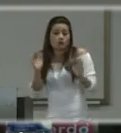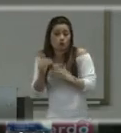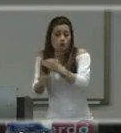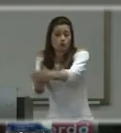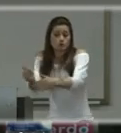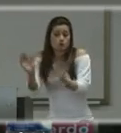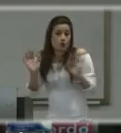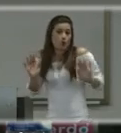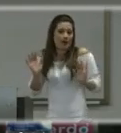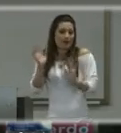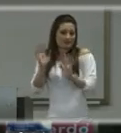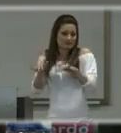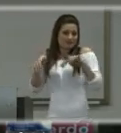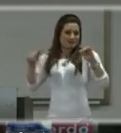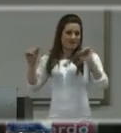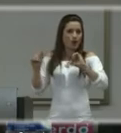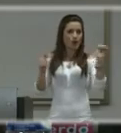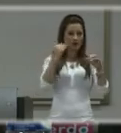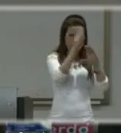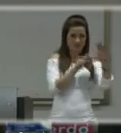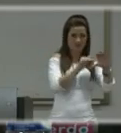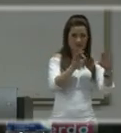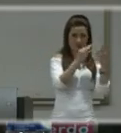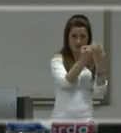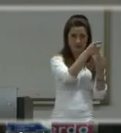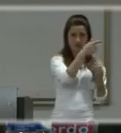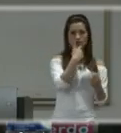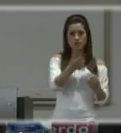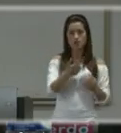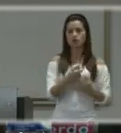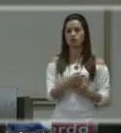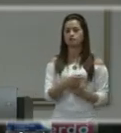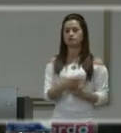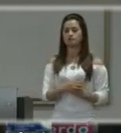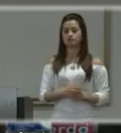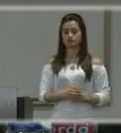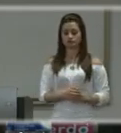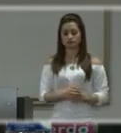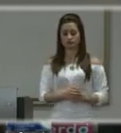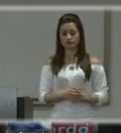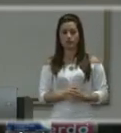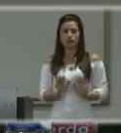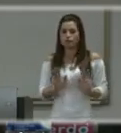digamos las procuradoras tuvieron un énfasis más fuerte en que simplemente son